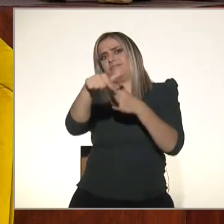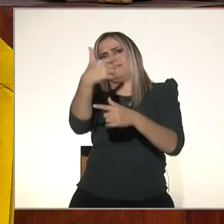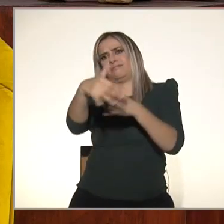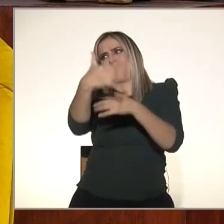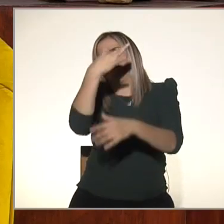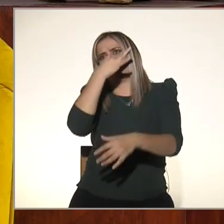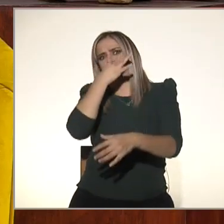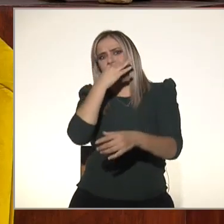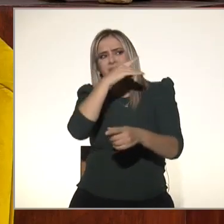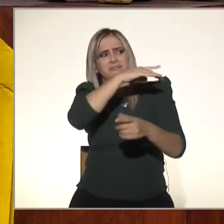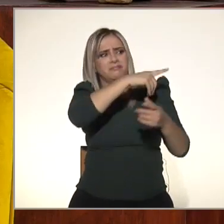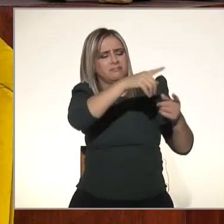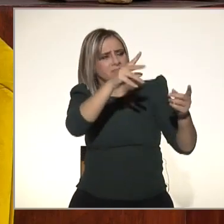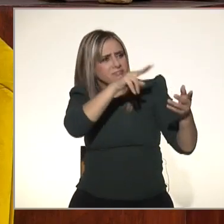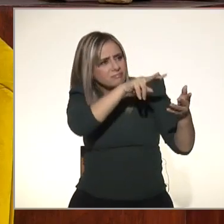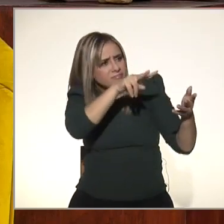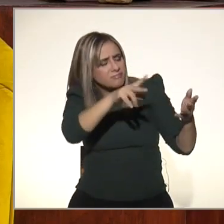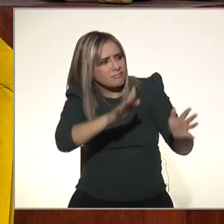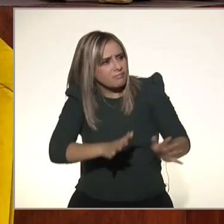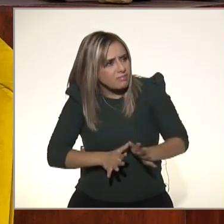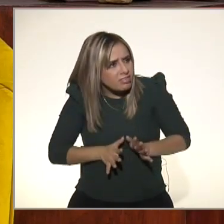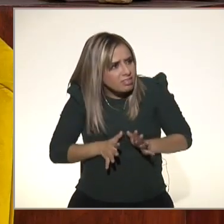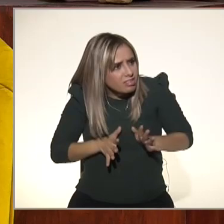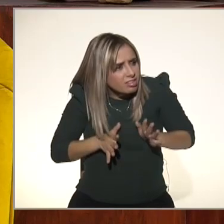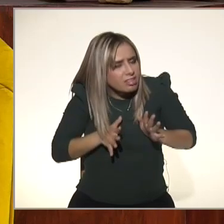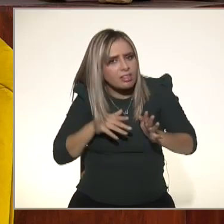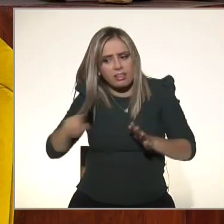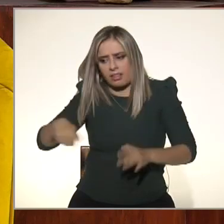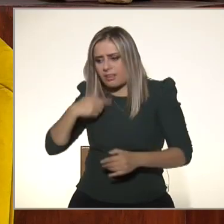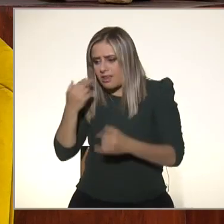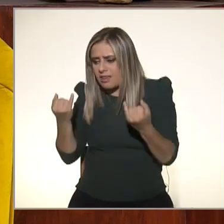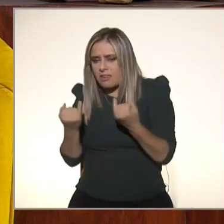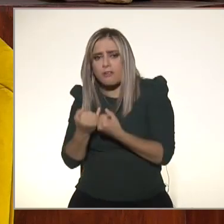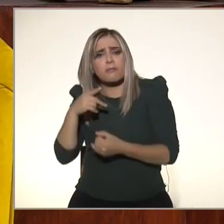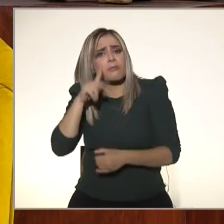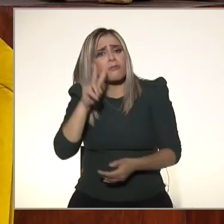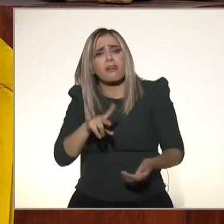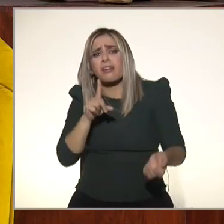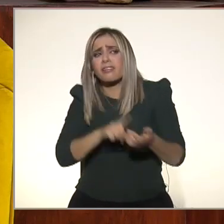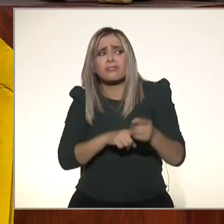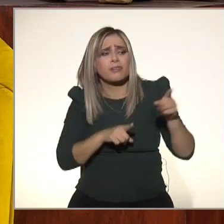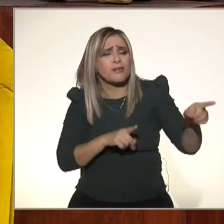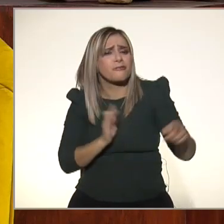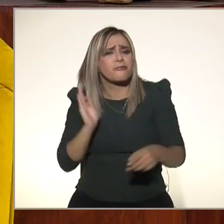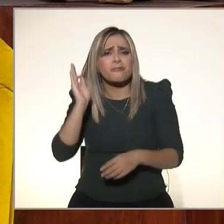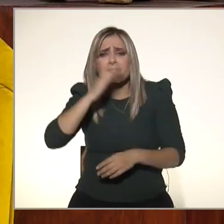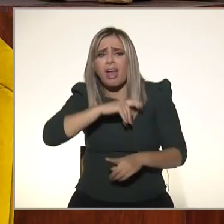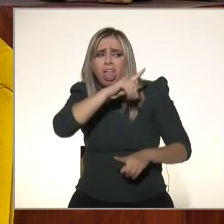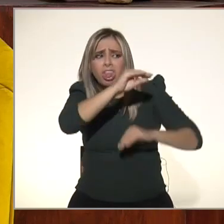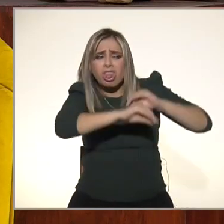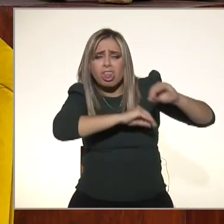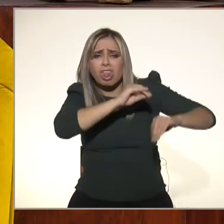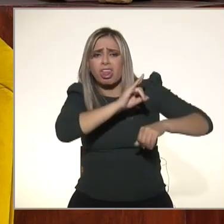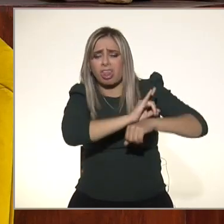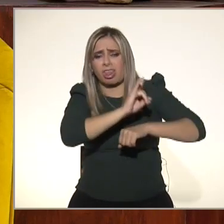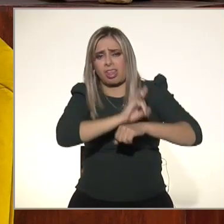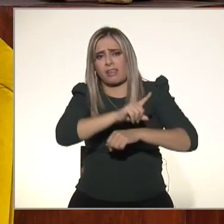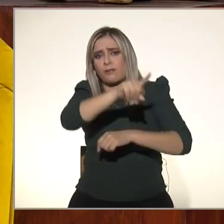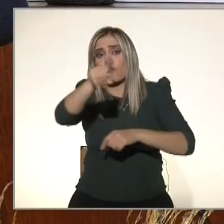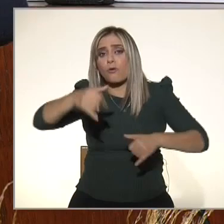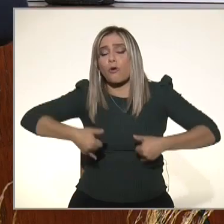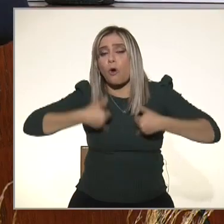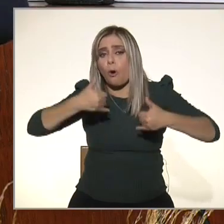casi, ¿no? Entonces, ahí que no se vayan con la finta de que es así como suceden las cosas, sobre todo para las personas más jóvenes, ¿no? Sí, sobre todo que